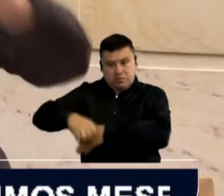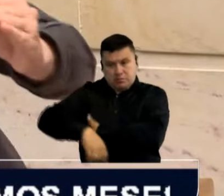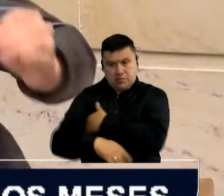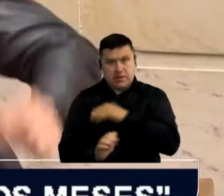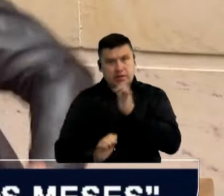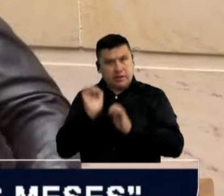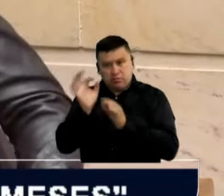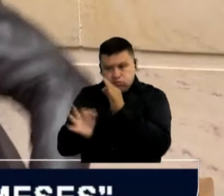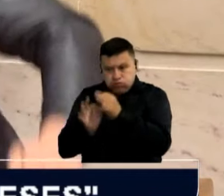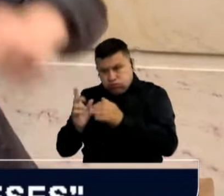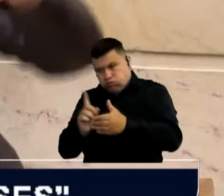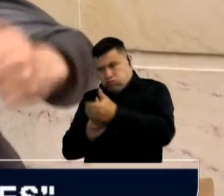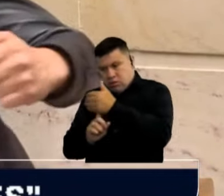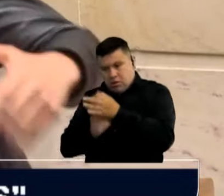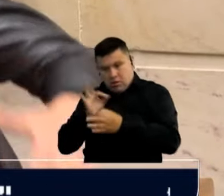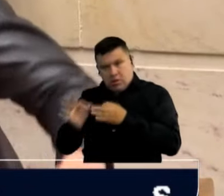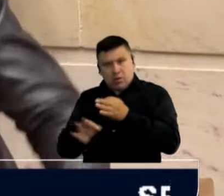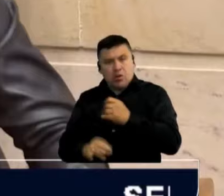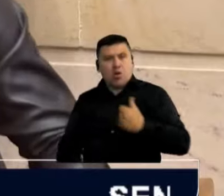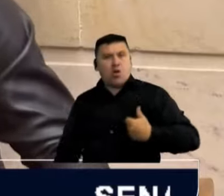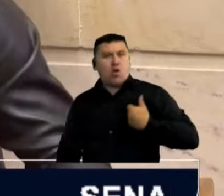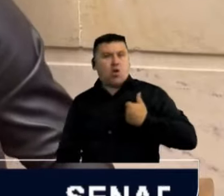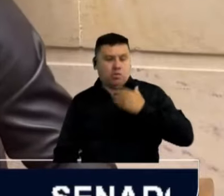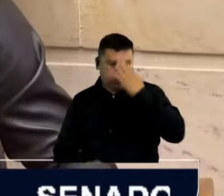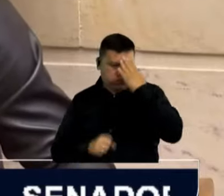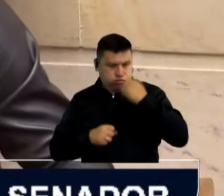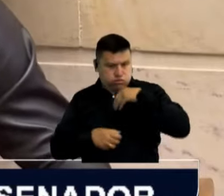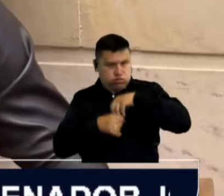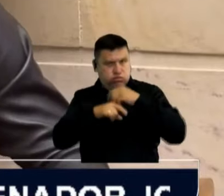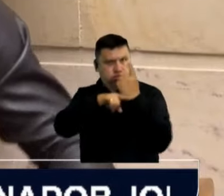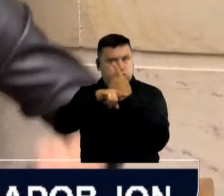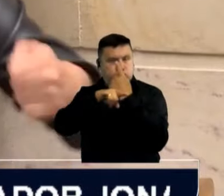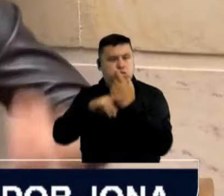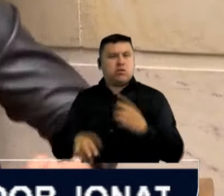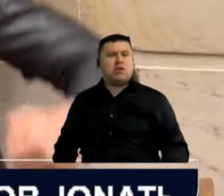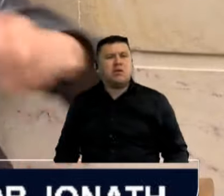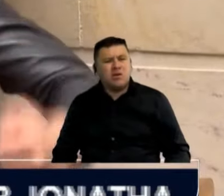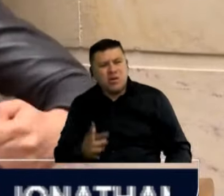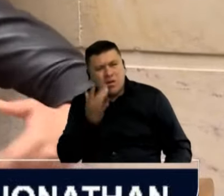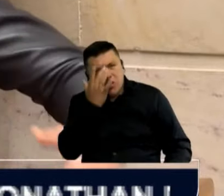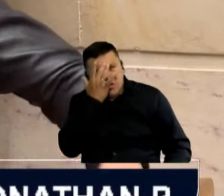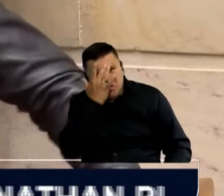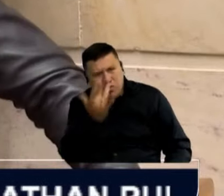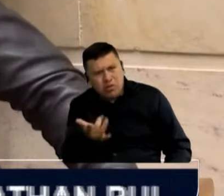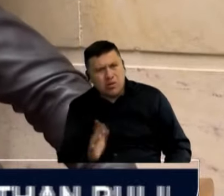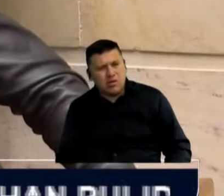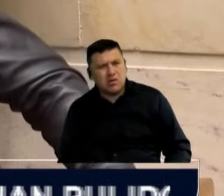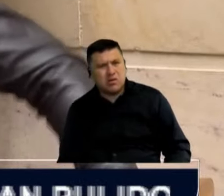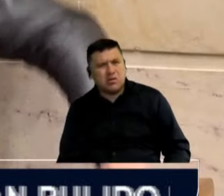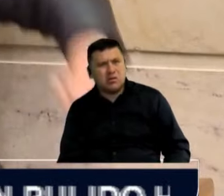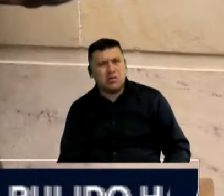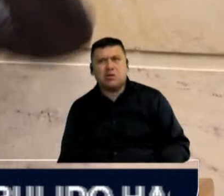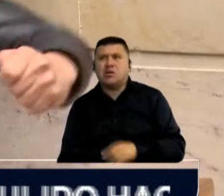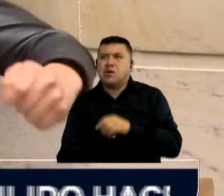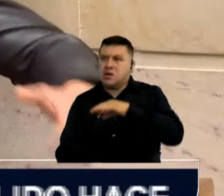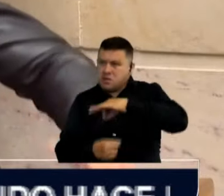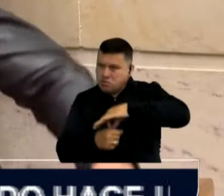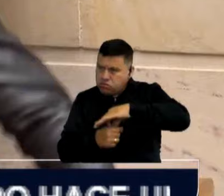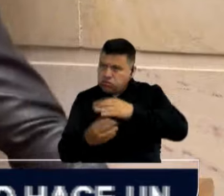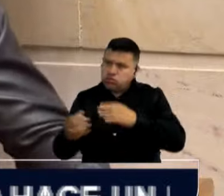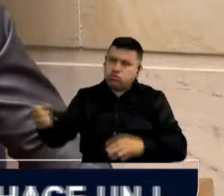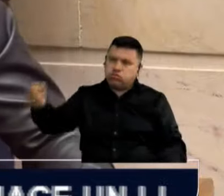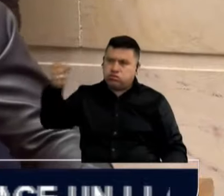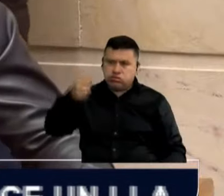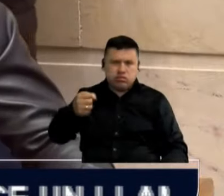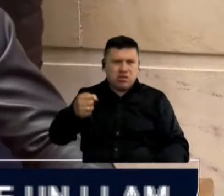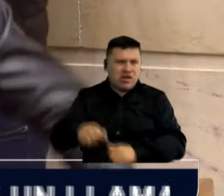protección y cuidado de estos hombres pertenecientes a la fuerza pública. ¿Por qué no votamos positivo a esa moción de censura y por qué no lo sacamos